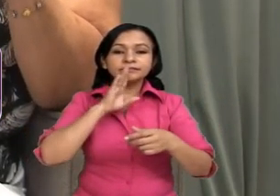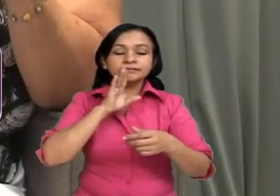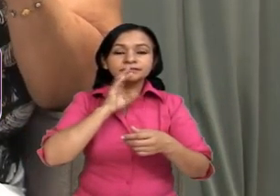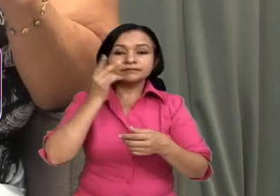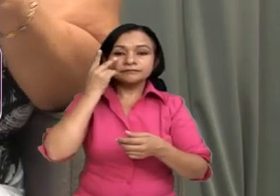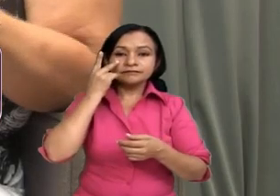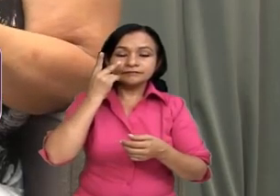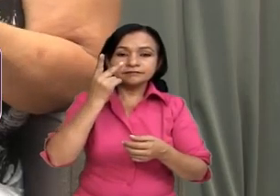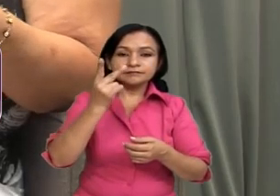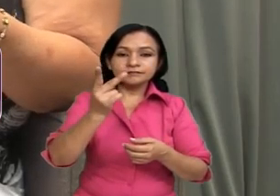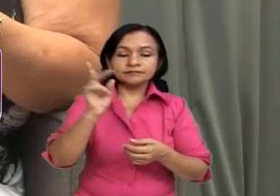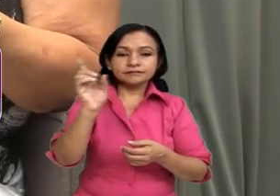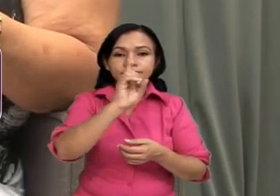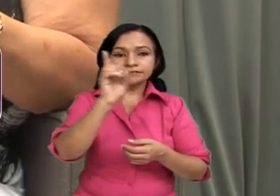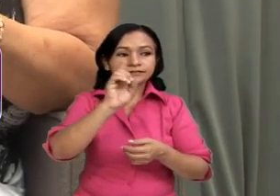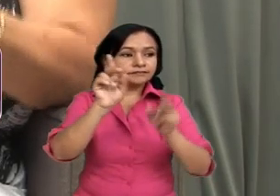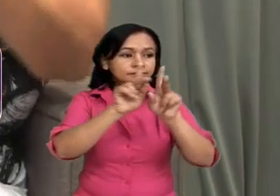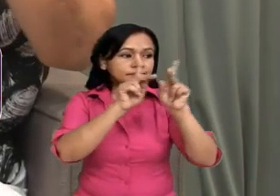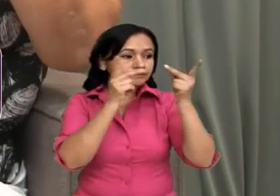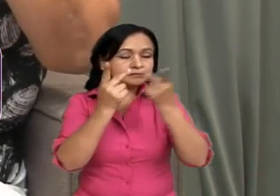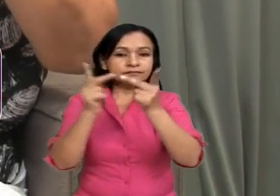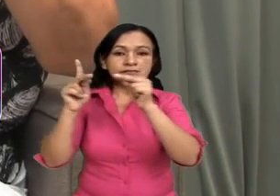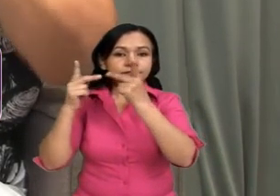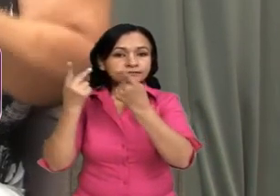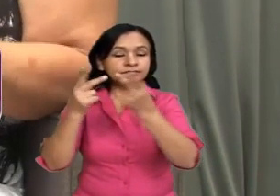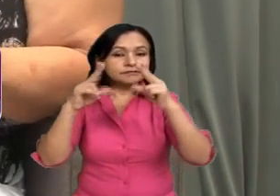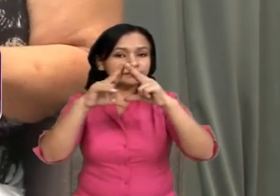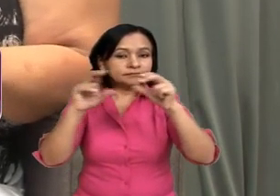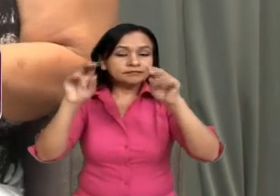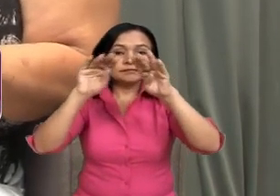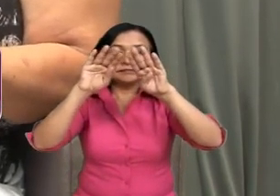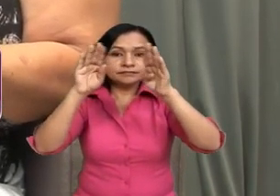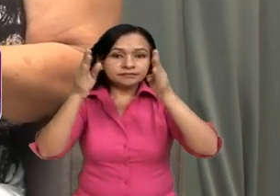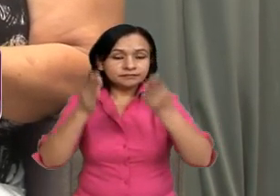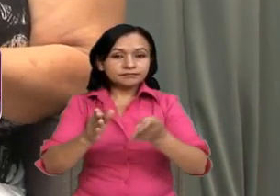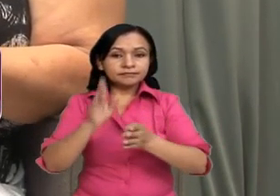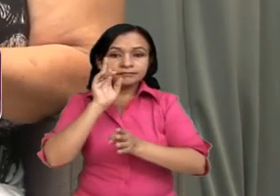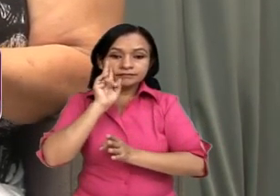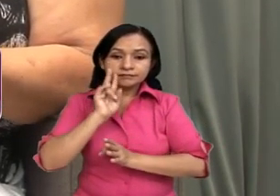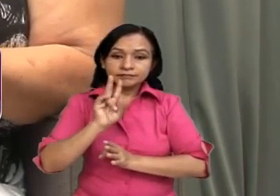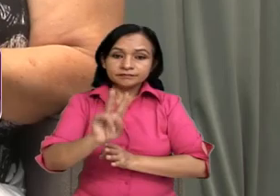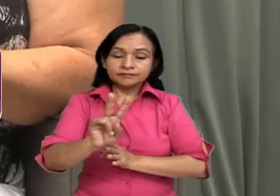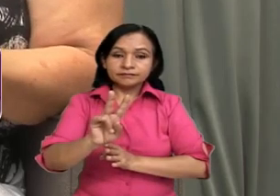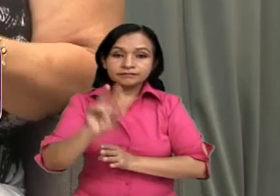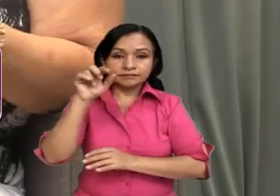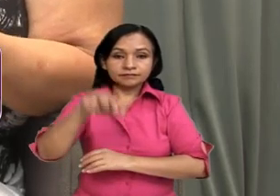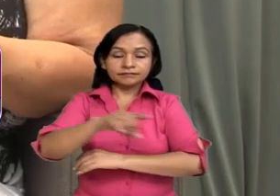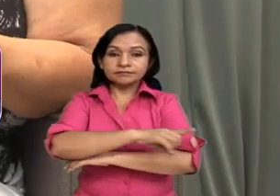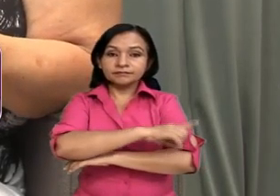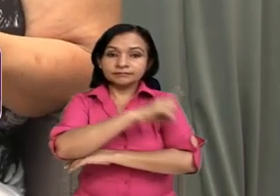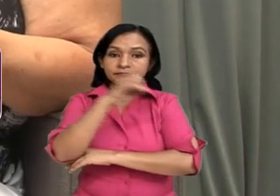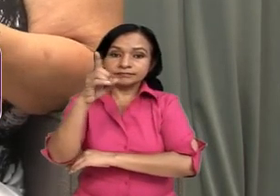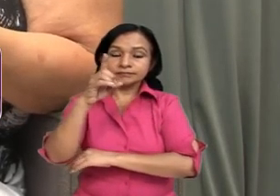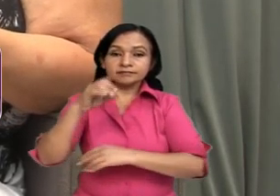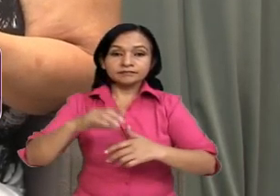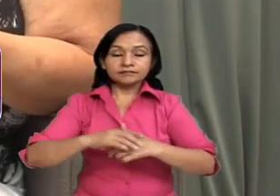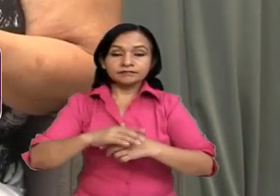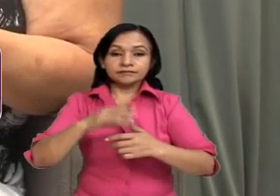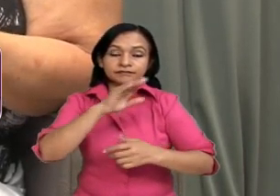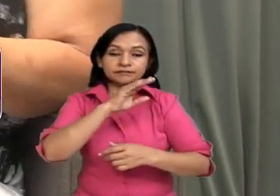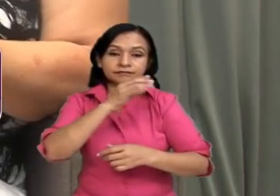visión hacia la población nicaragüense y hacia la mujer. Si vos ves, hoy el Berta